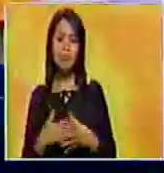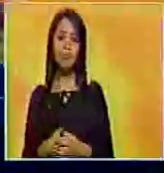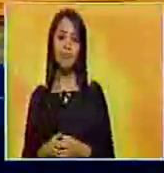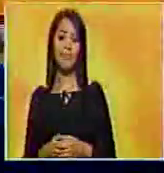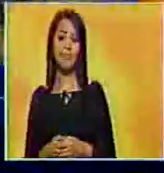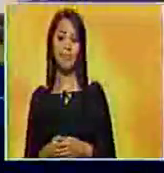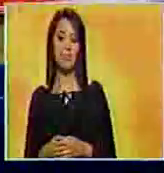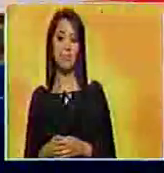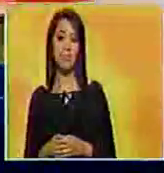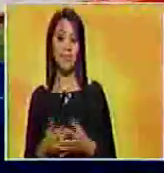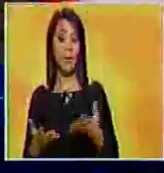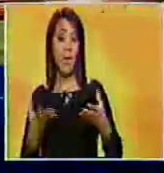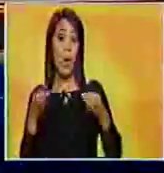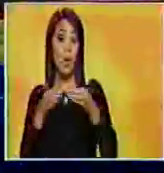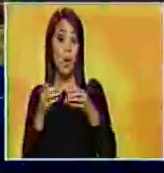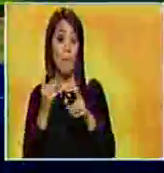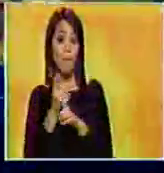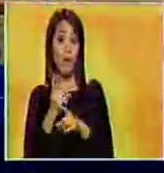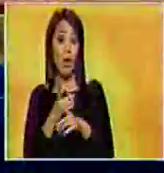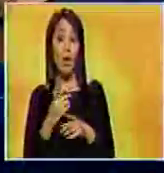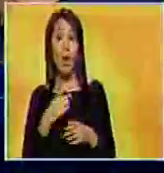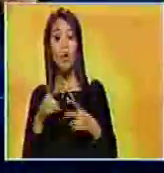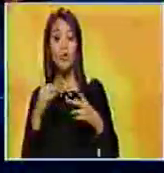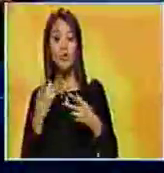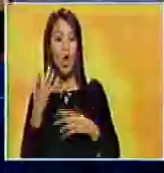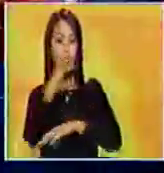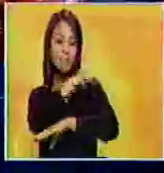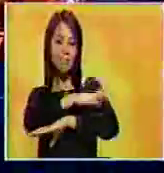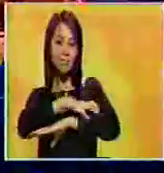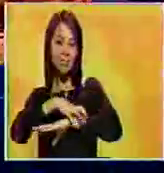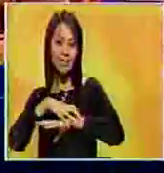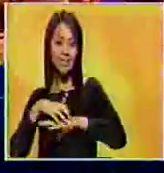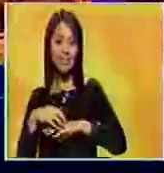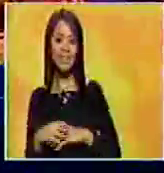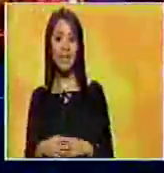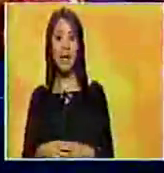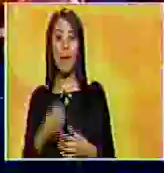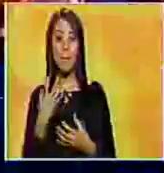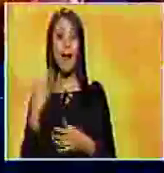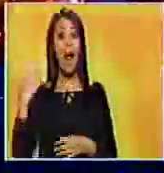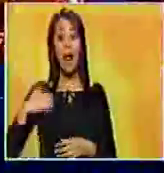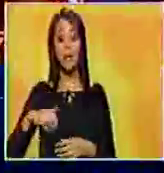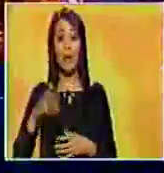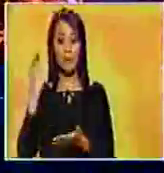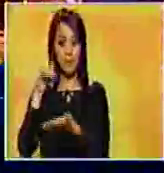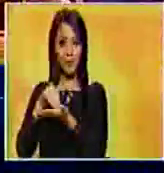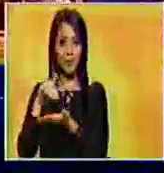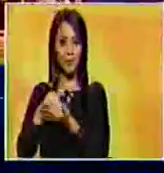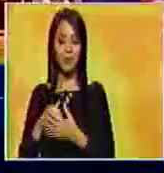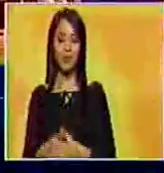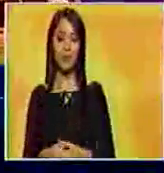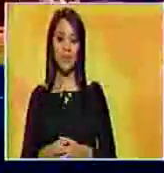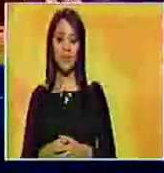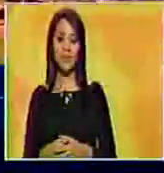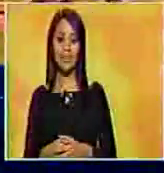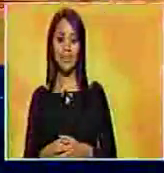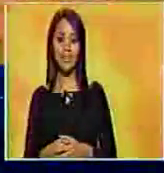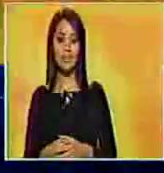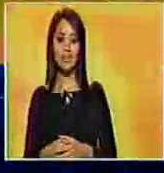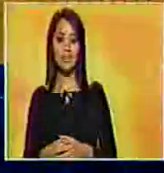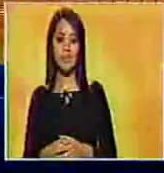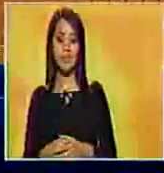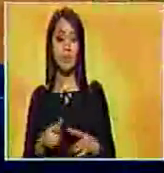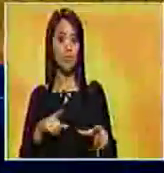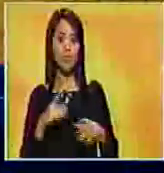se medirán a Tigres de Aragua. Los crepusculares confirmaron que Gustavo Molina estará en el montículo, mientras que los